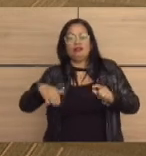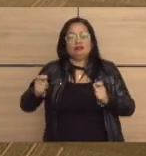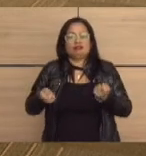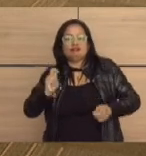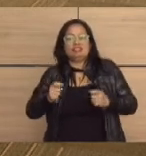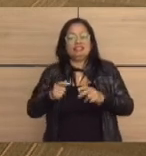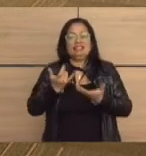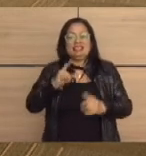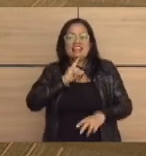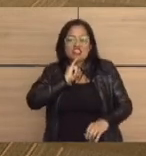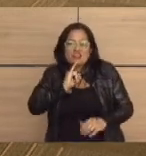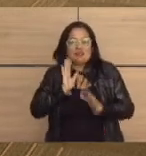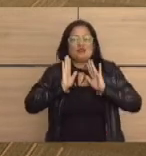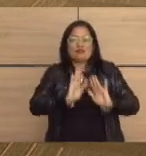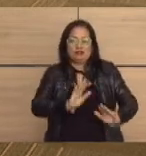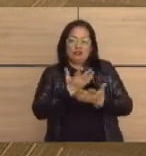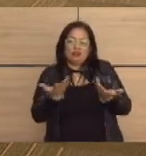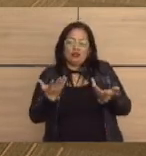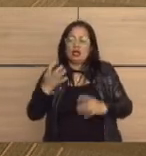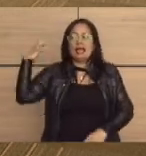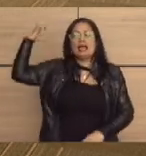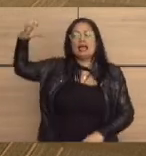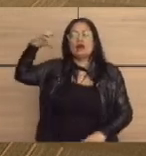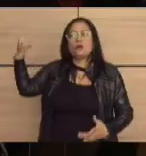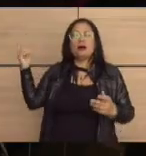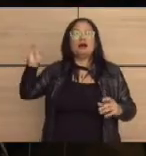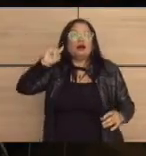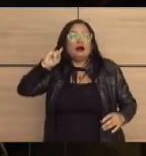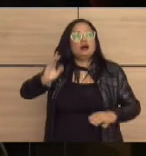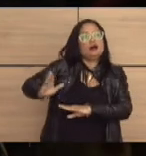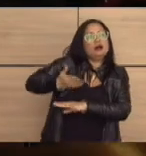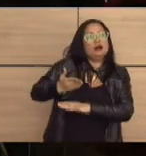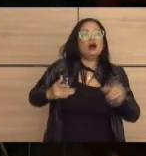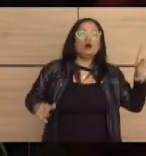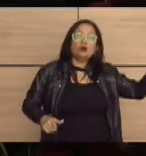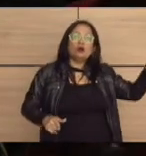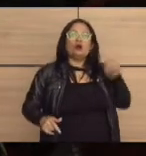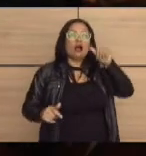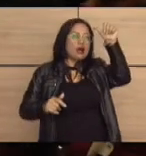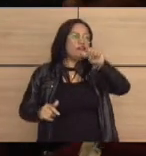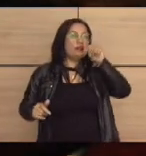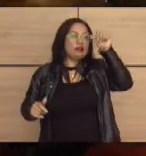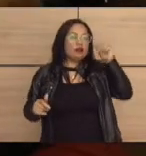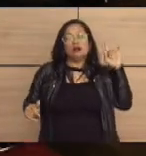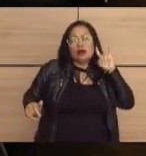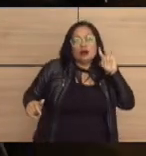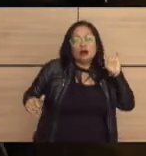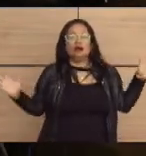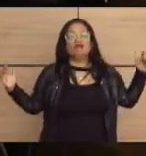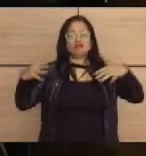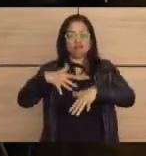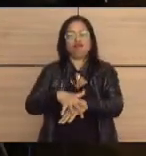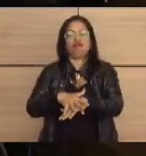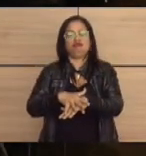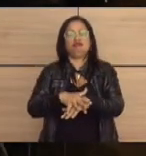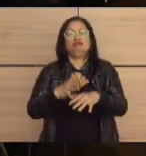hay unos lenguajes que vienen de Europa, y hay unos ritmos que vienen de África, y hay unos animismos,